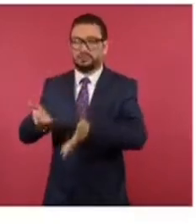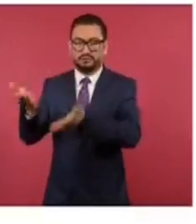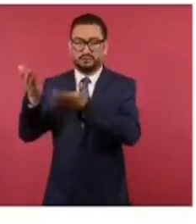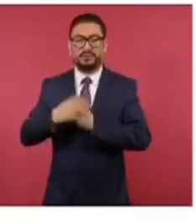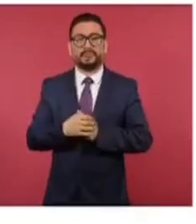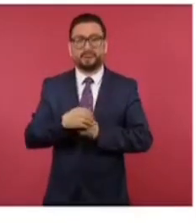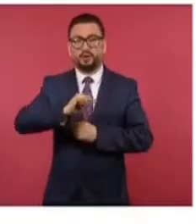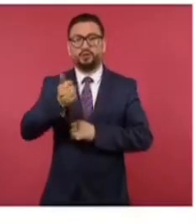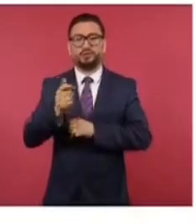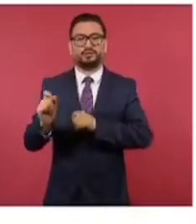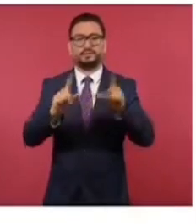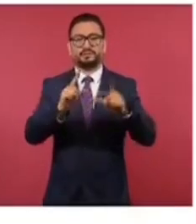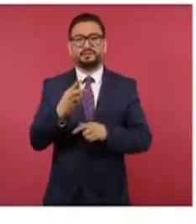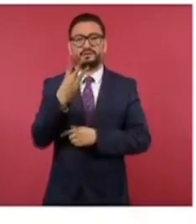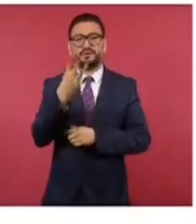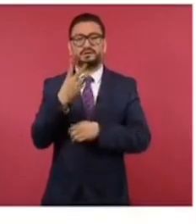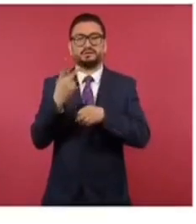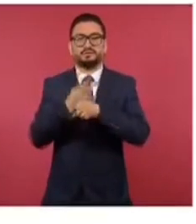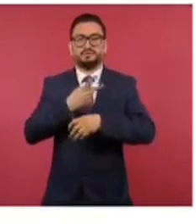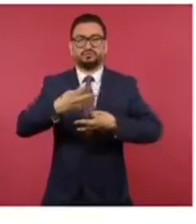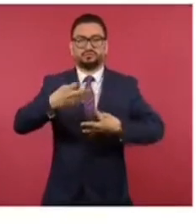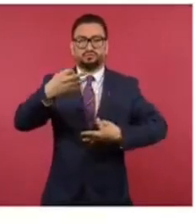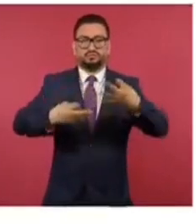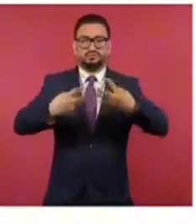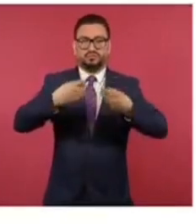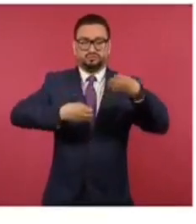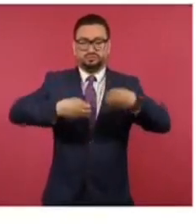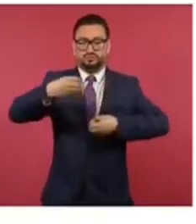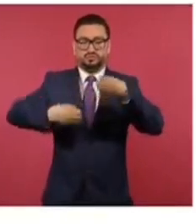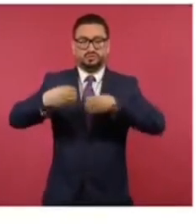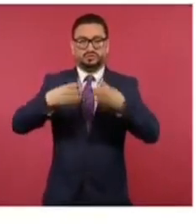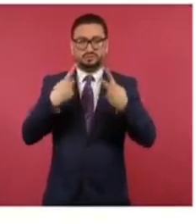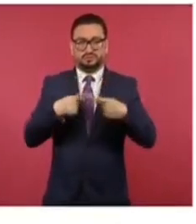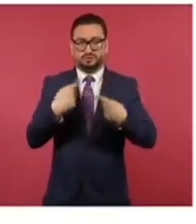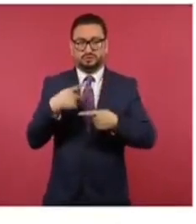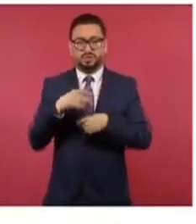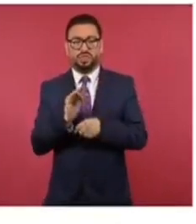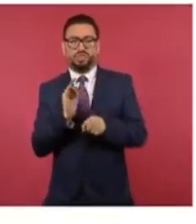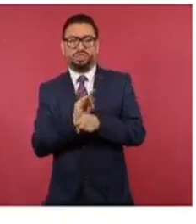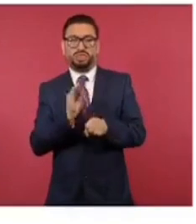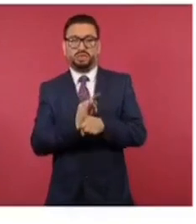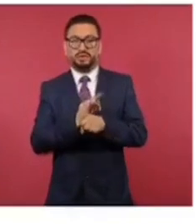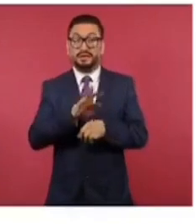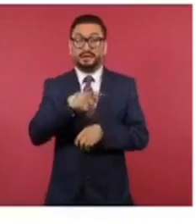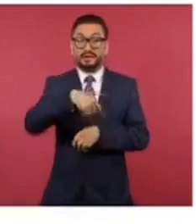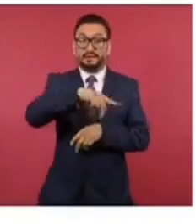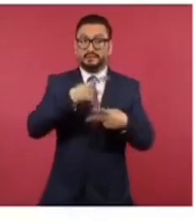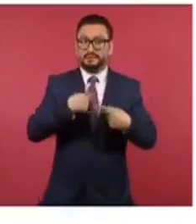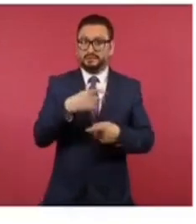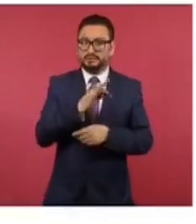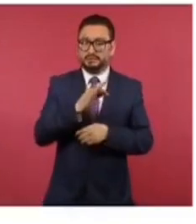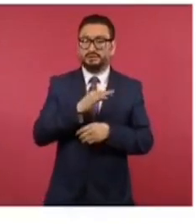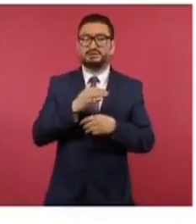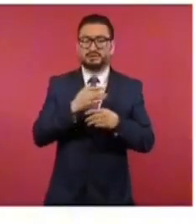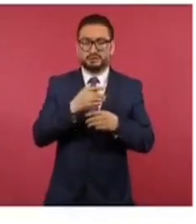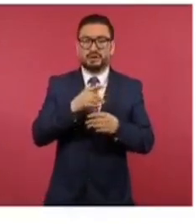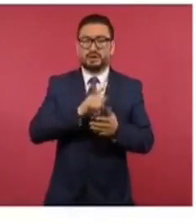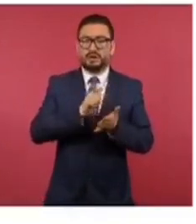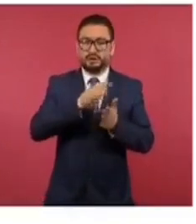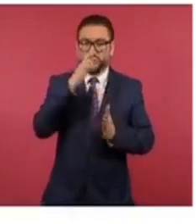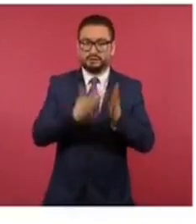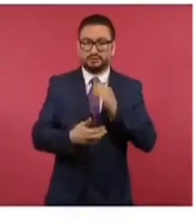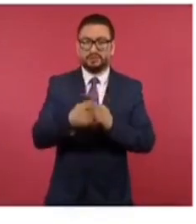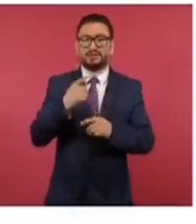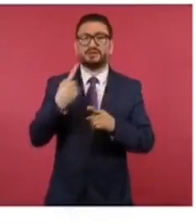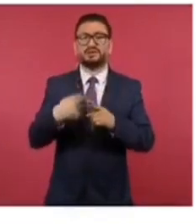eh tenemos tres casos de jueces que eh favorecen a presuntos delincuentes en este caso se trata